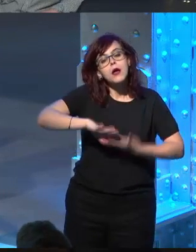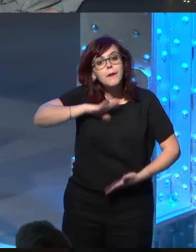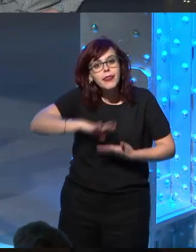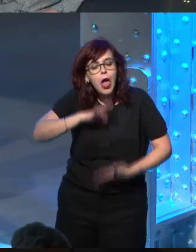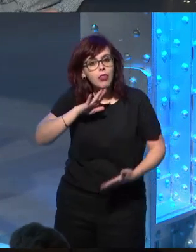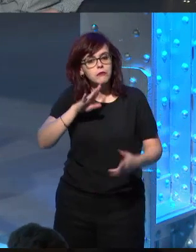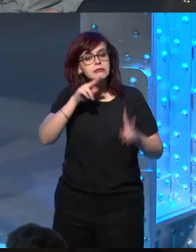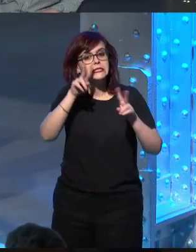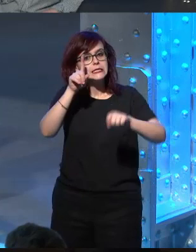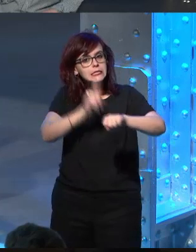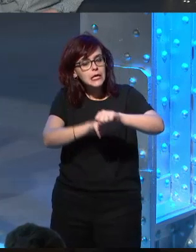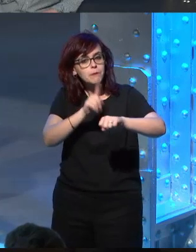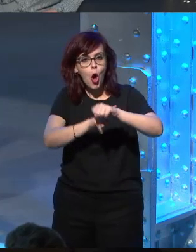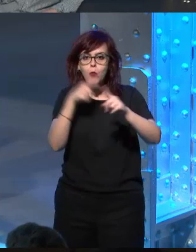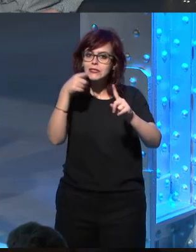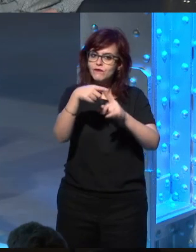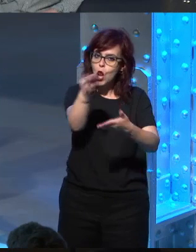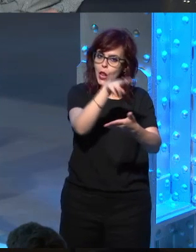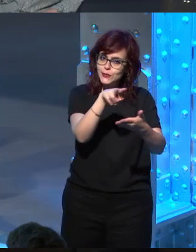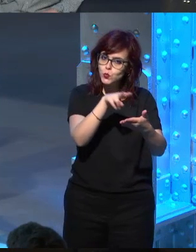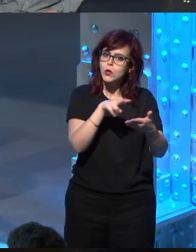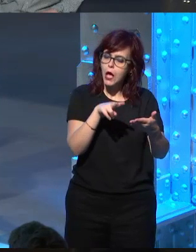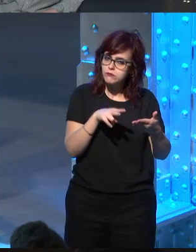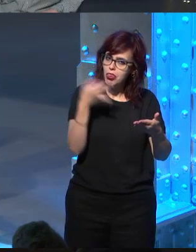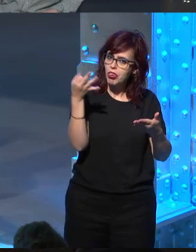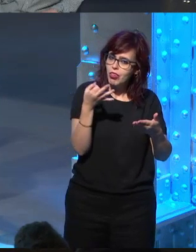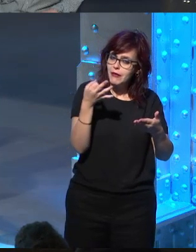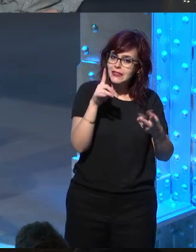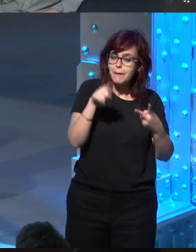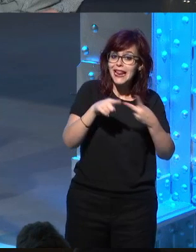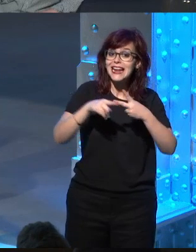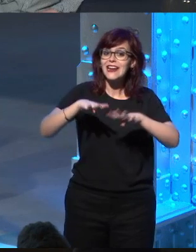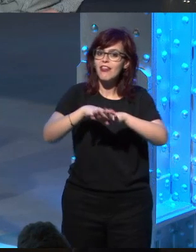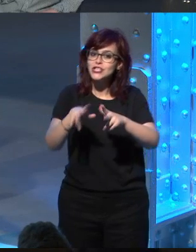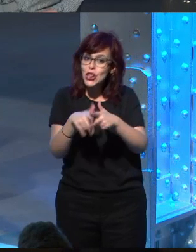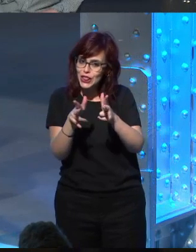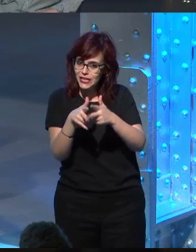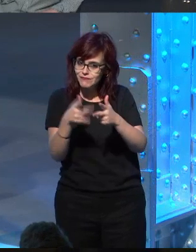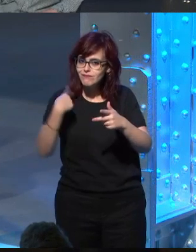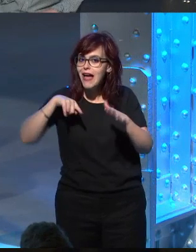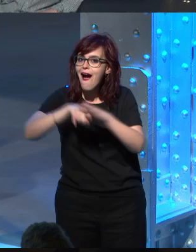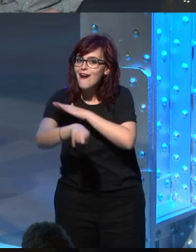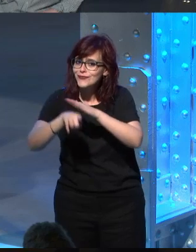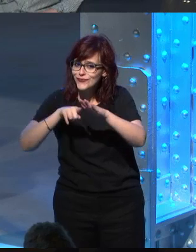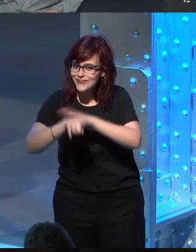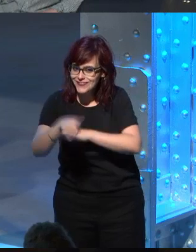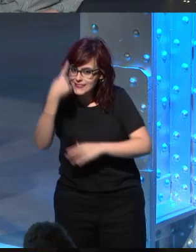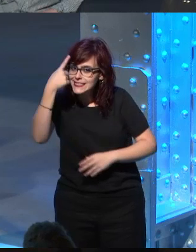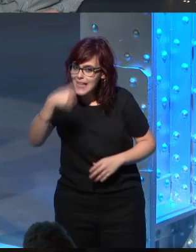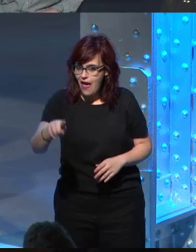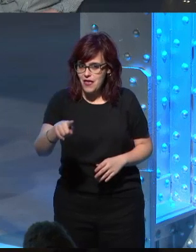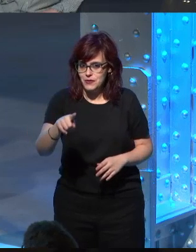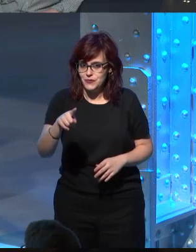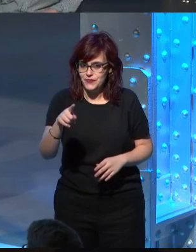ese tiempo para dedicarlo a la lectura, y también sabemos cómo manejar las redes sociales y hasta qué punto pues,